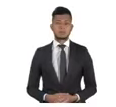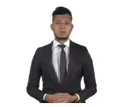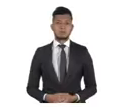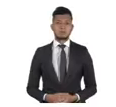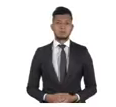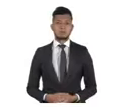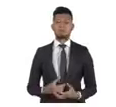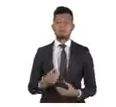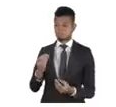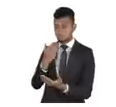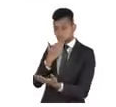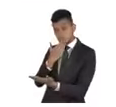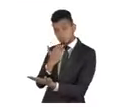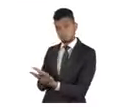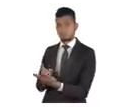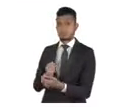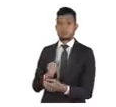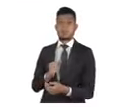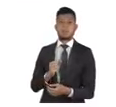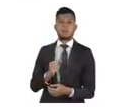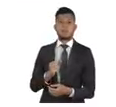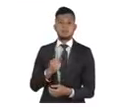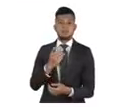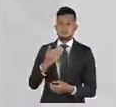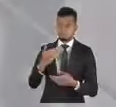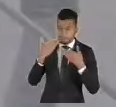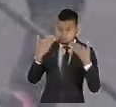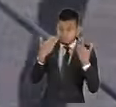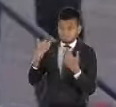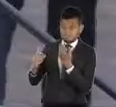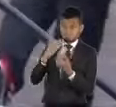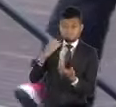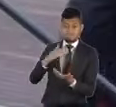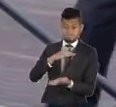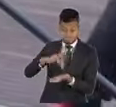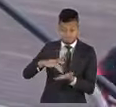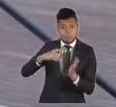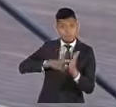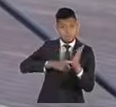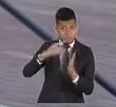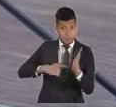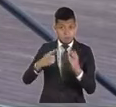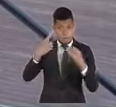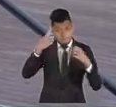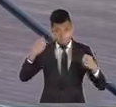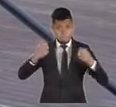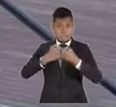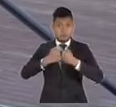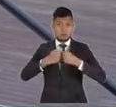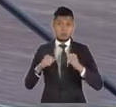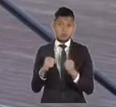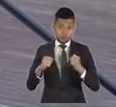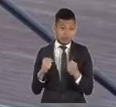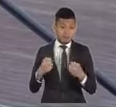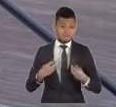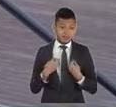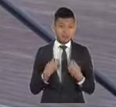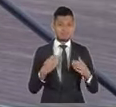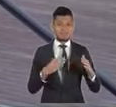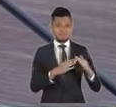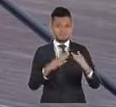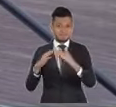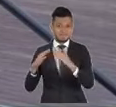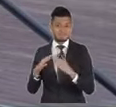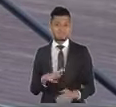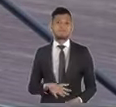Muchísimas gracias, muy, muy amables por la invitación a la firma de este pacto por Bogotá y por el hábitat. En